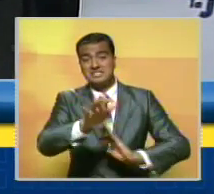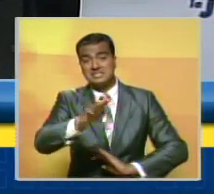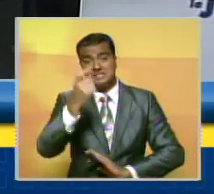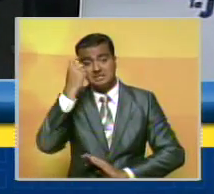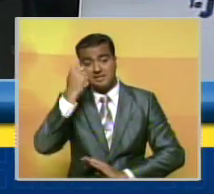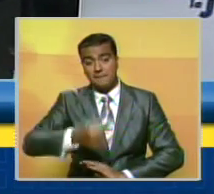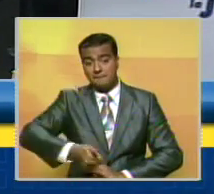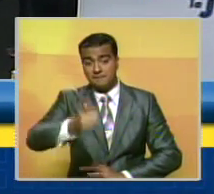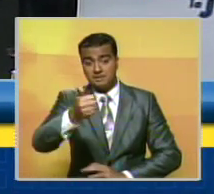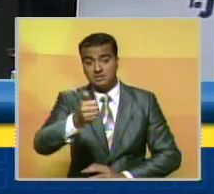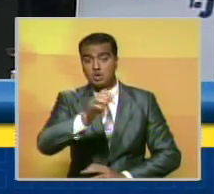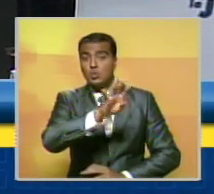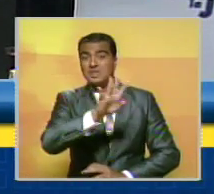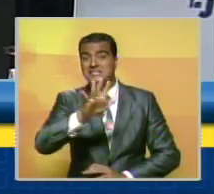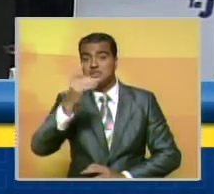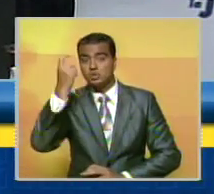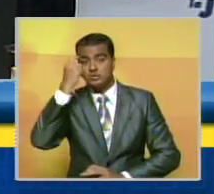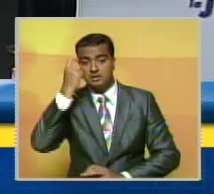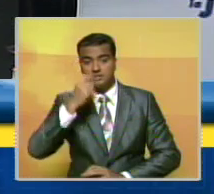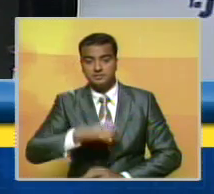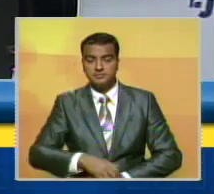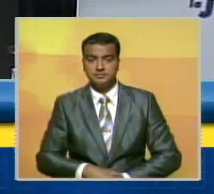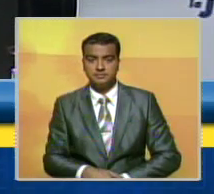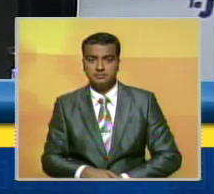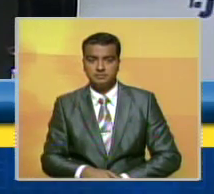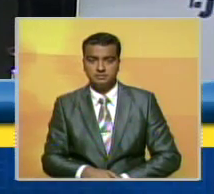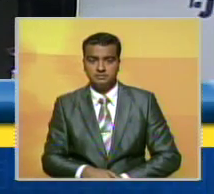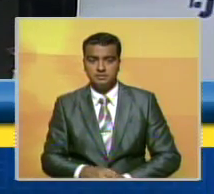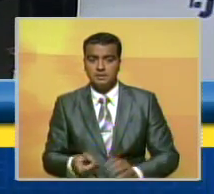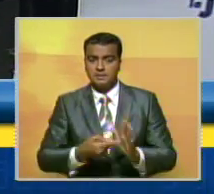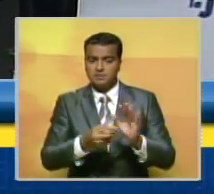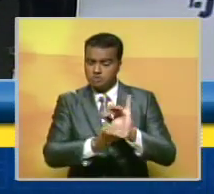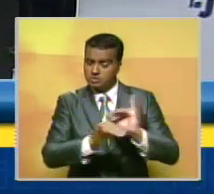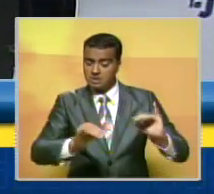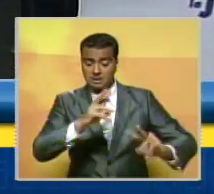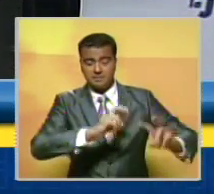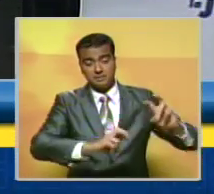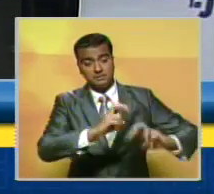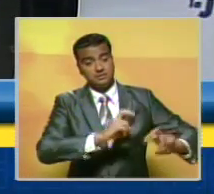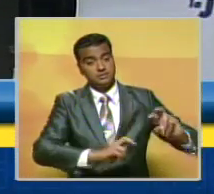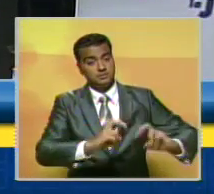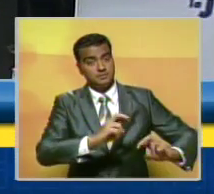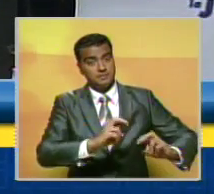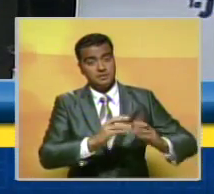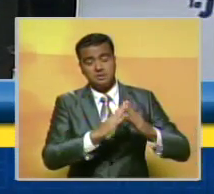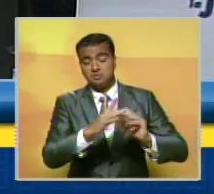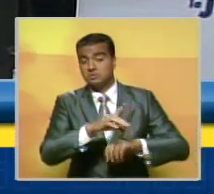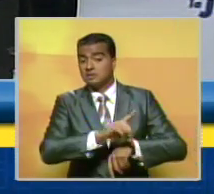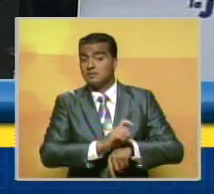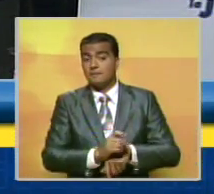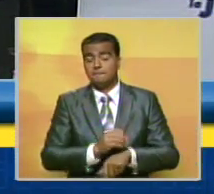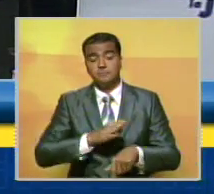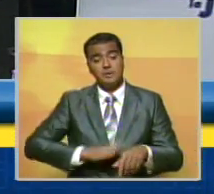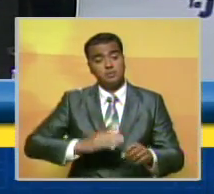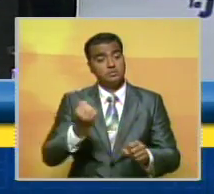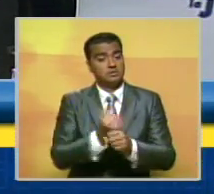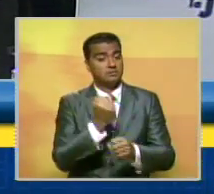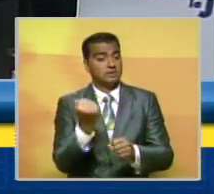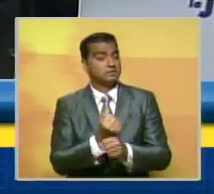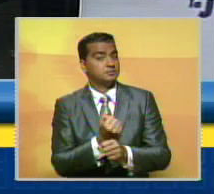días adicional, serán 45 para terminar la investigación. En ese lapso, por supuesto, estaremos